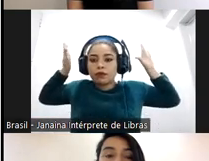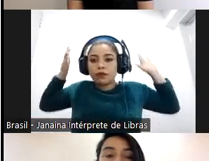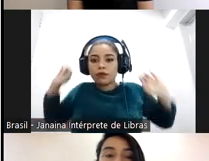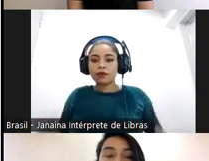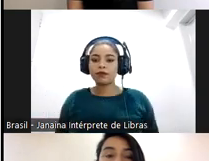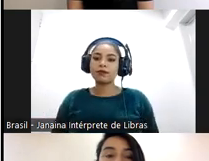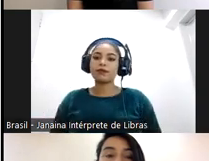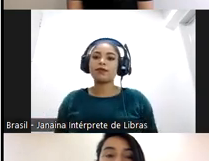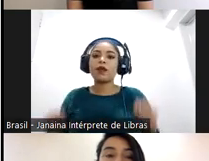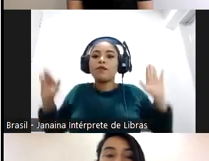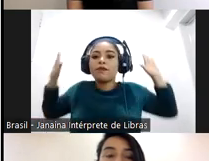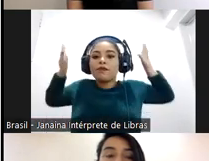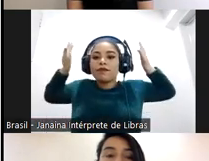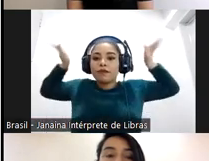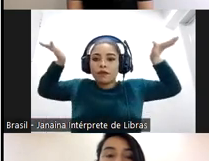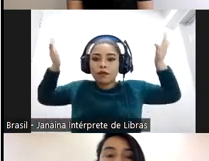Halcón.